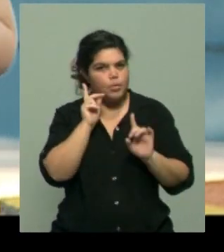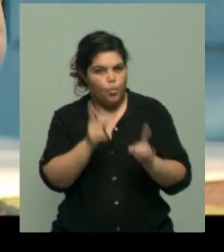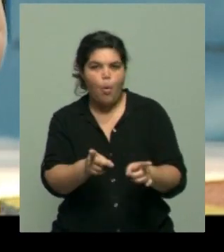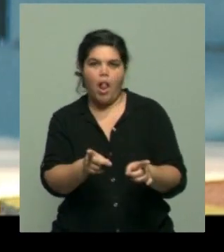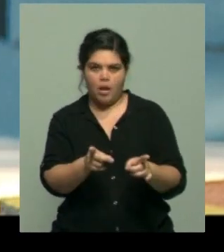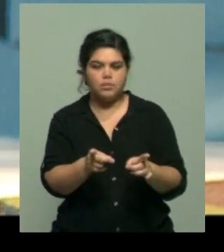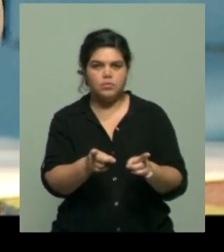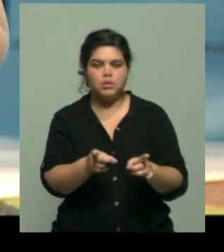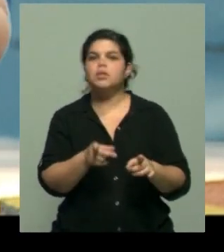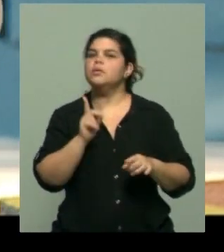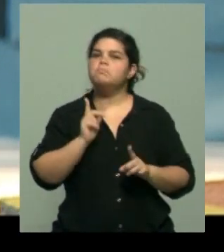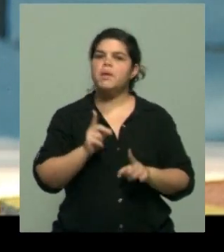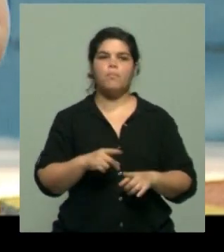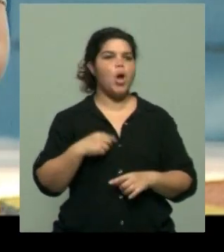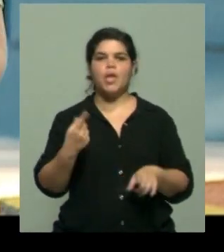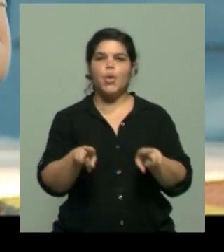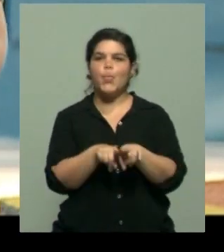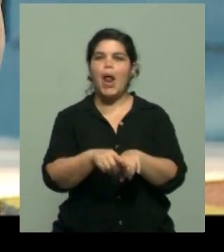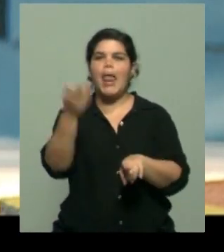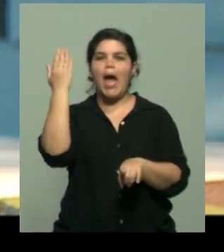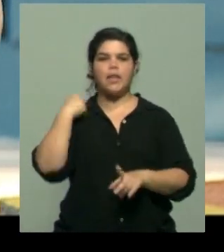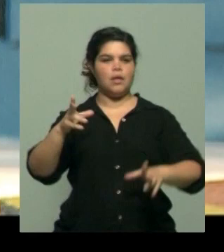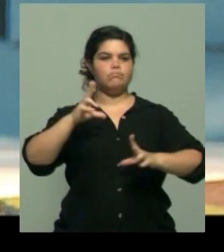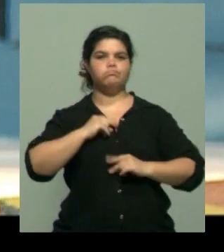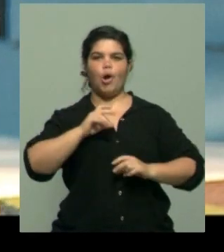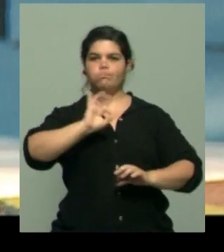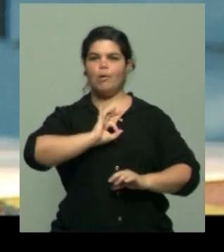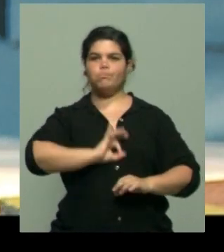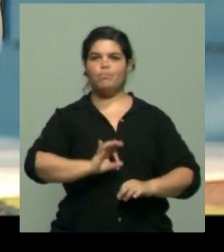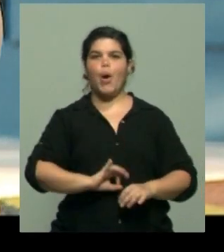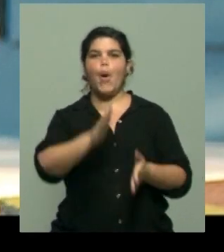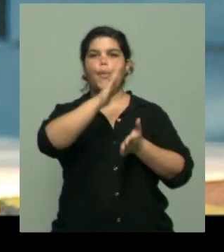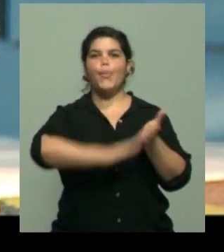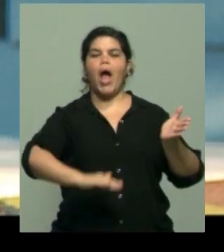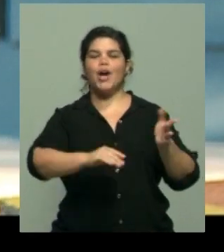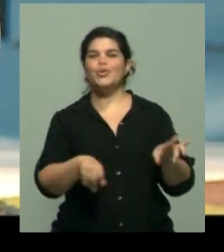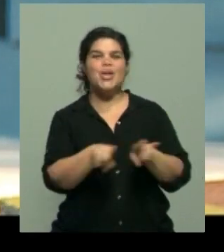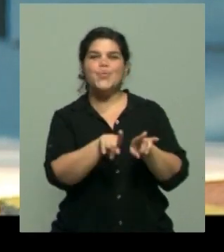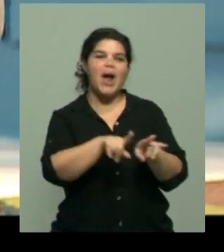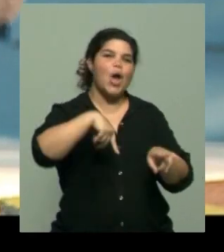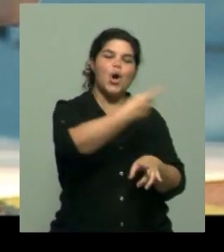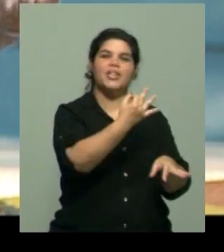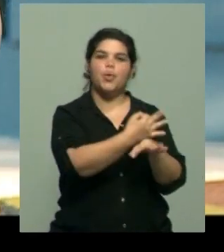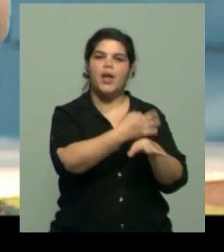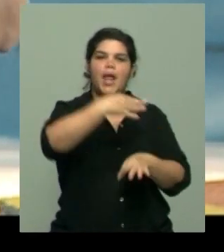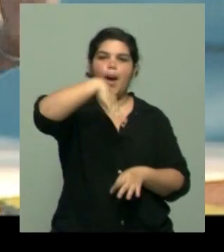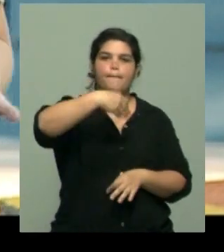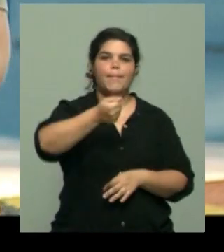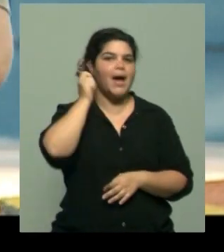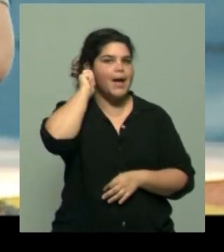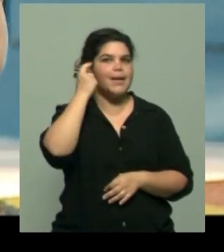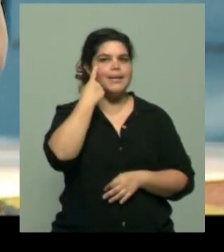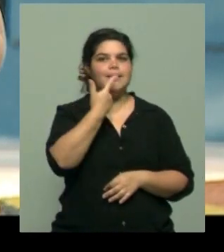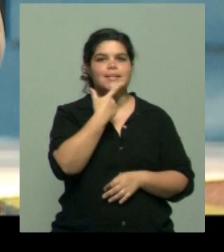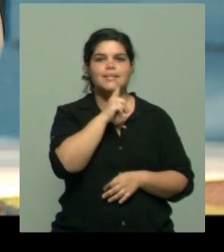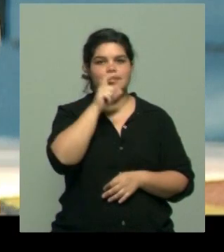tan rígido, de guardapolvo blanco, que eran egresados de escuelas de magisterio, ¿no? Egresaban de 5º año y ya eran